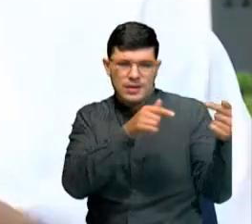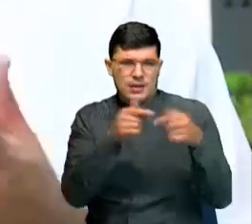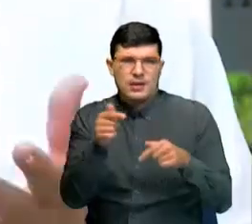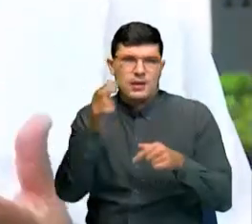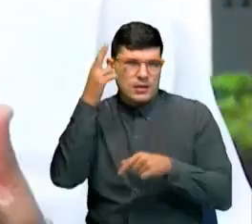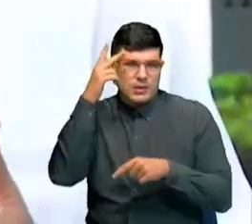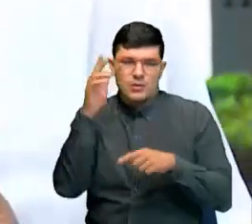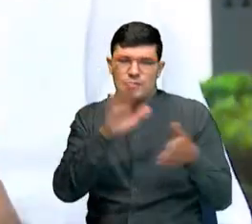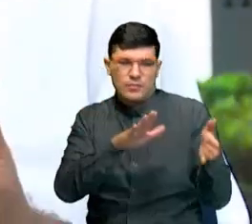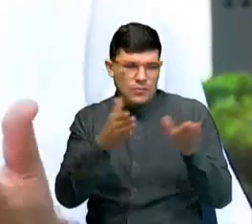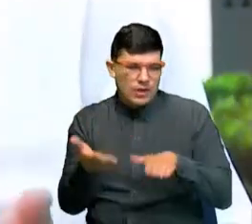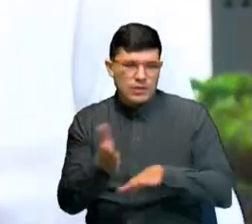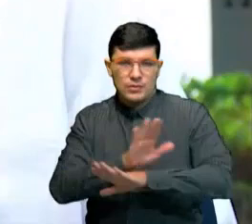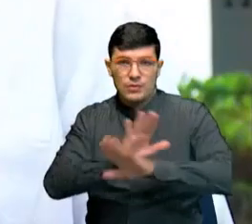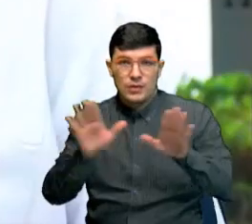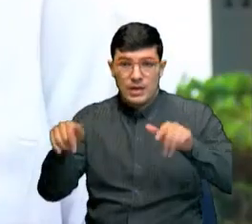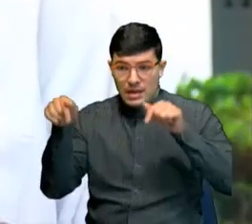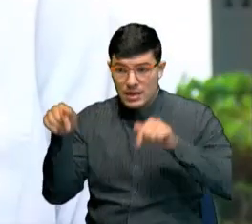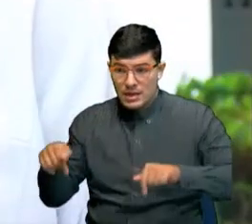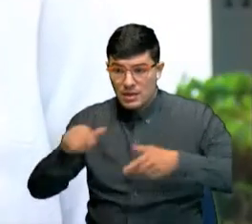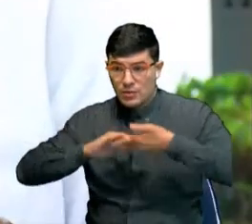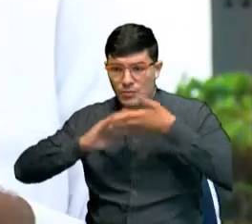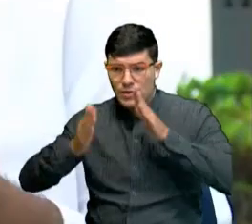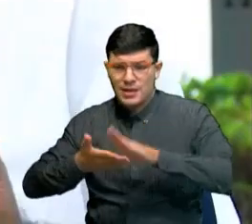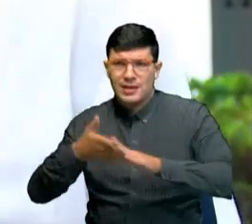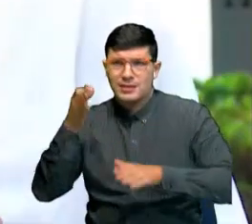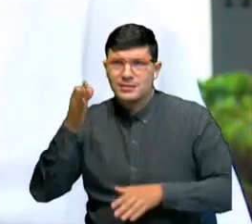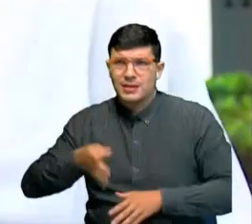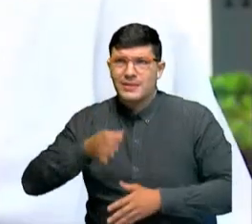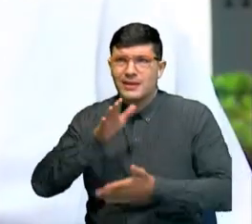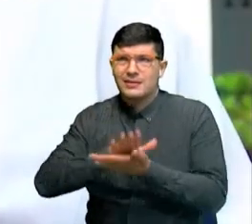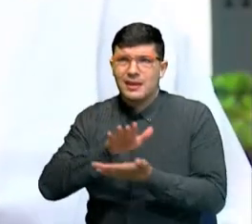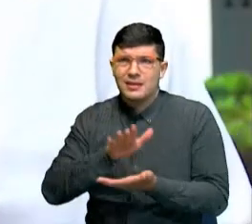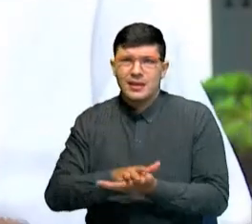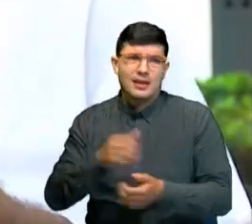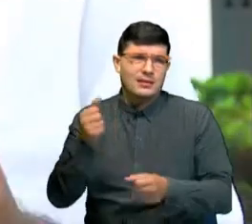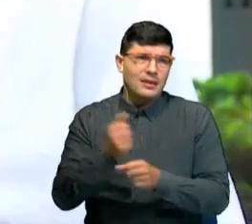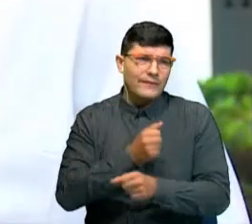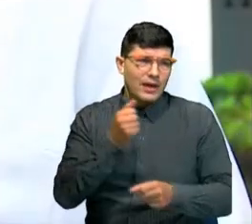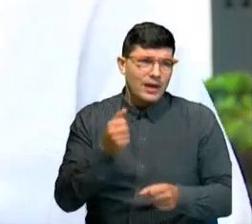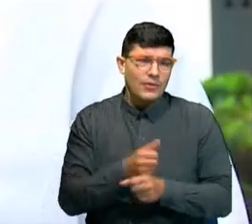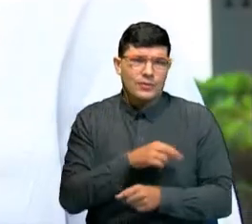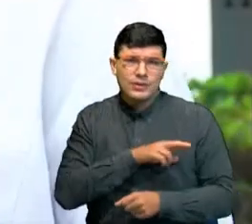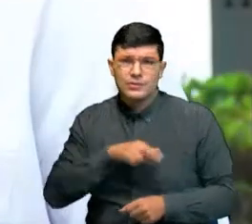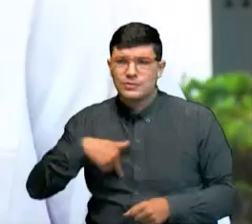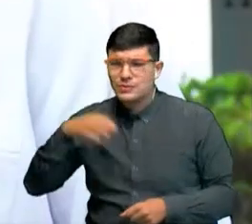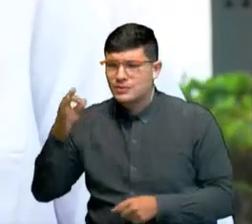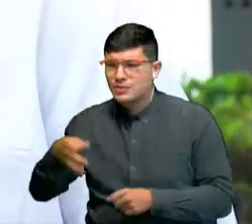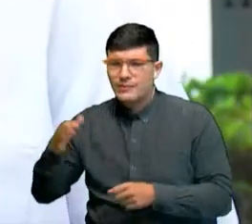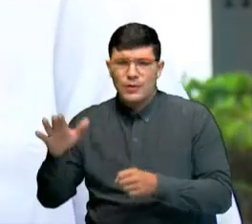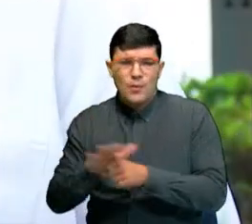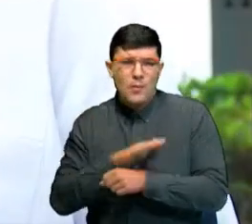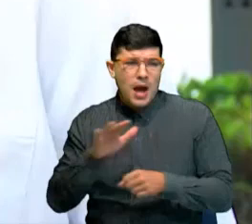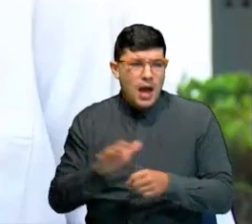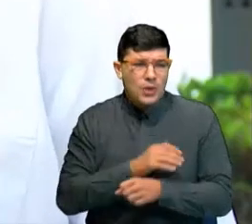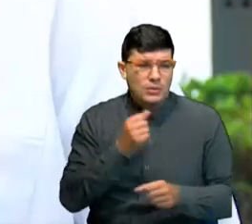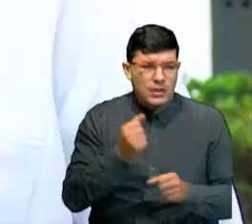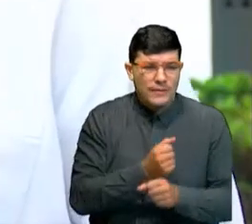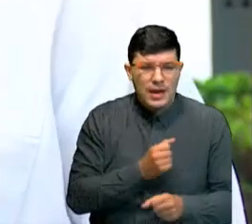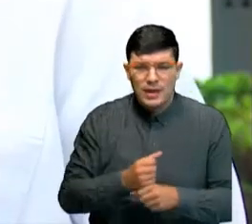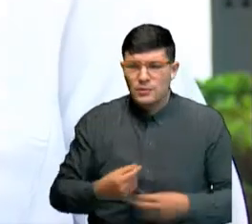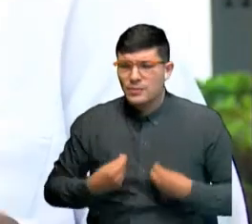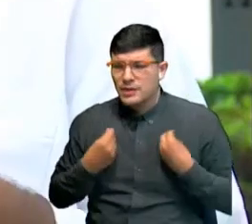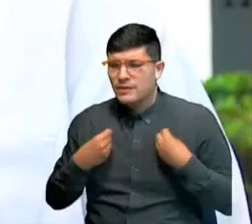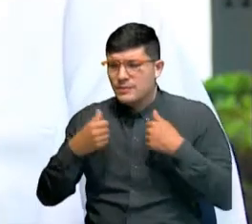muertos. Entonces, nuestra comunidad es una comunidad tranquila, trabajadora, que nos mantenemos ocupados, que vivimos bien